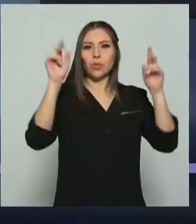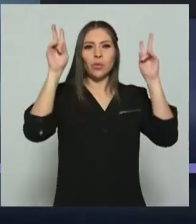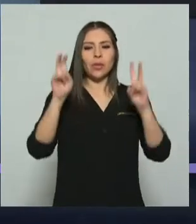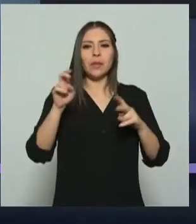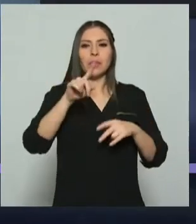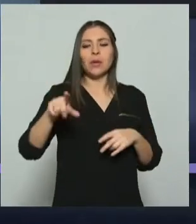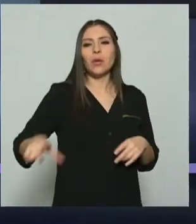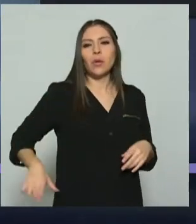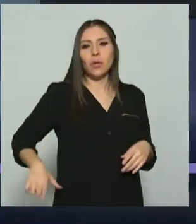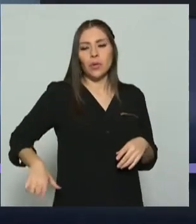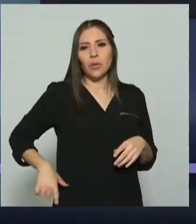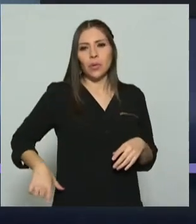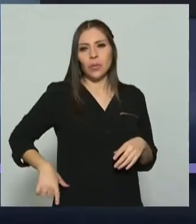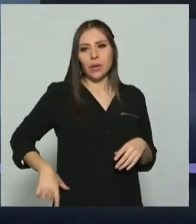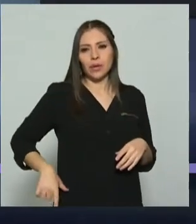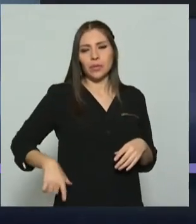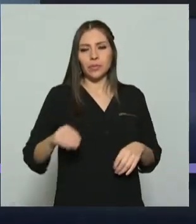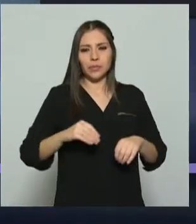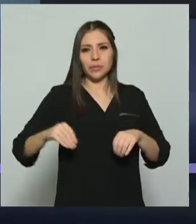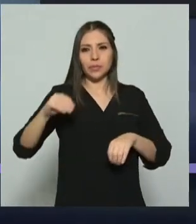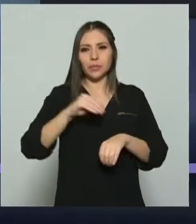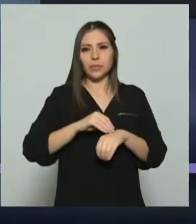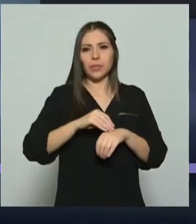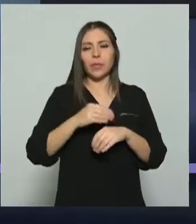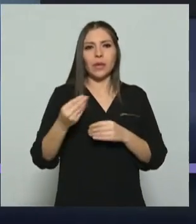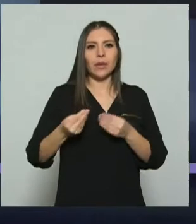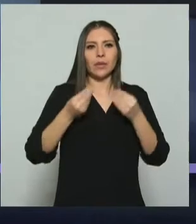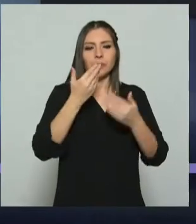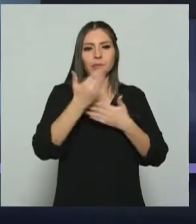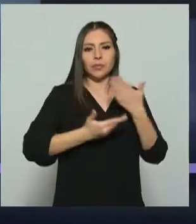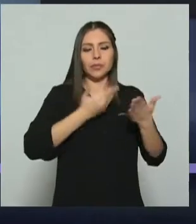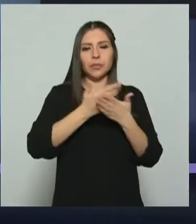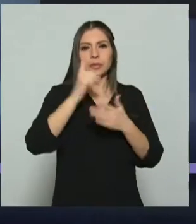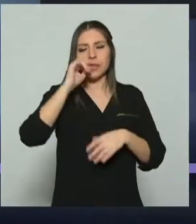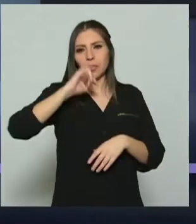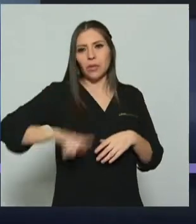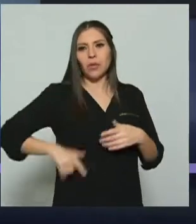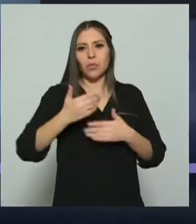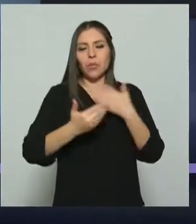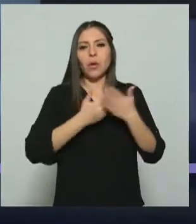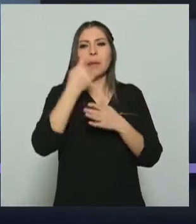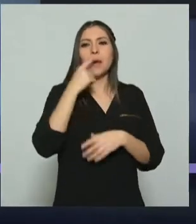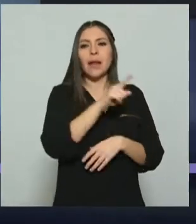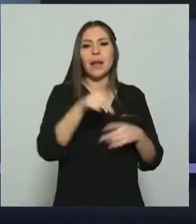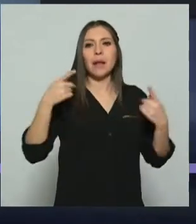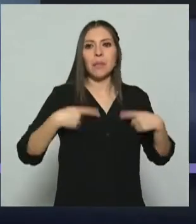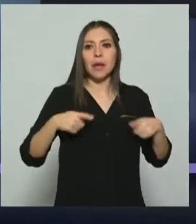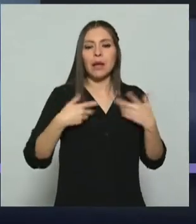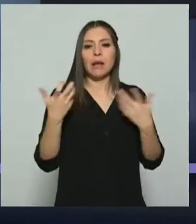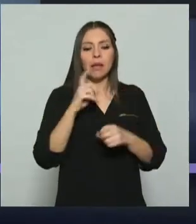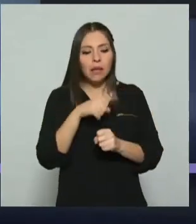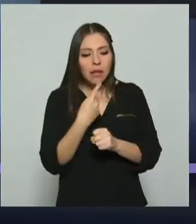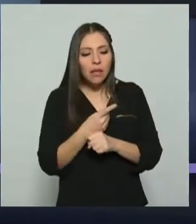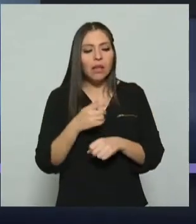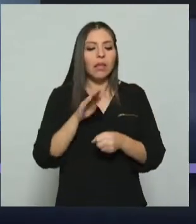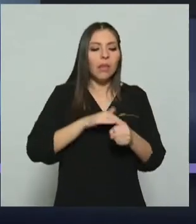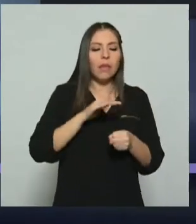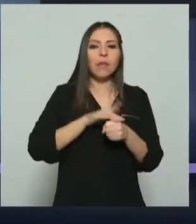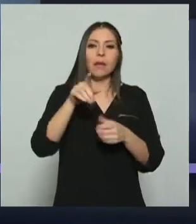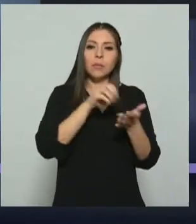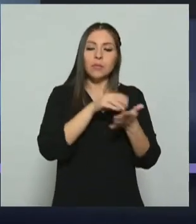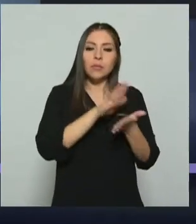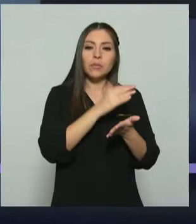implementado que fue enviado como iniciativa de la jefa de gobierno, me parece que es una tercera acción de muchas que deben de venir,